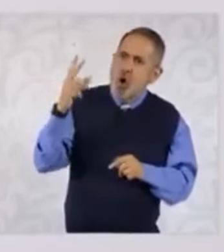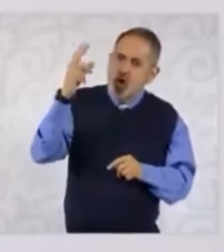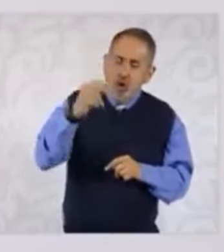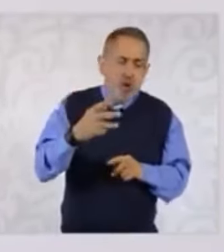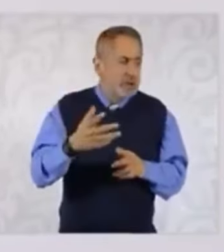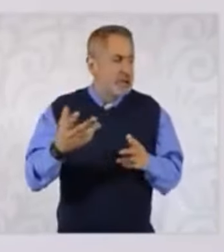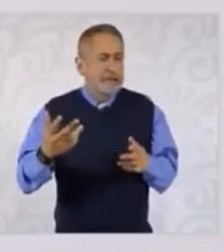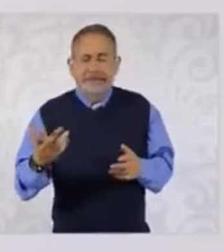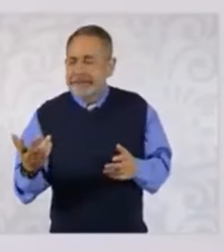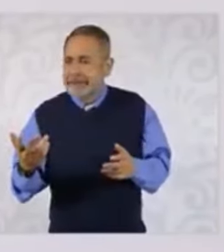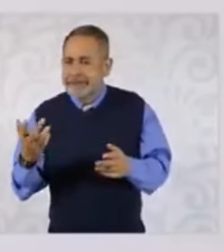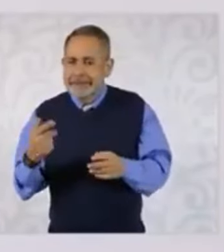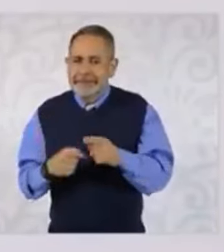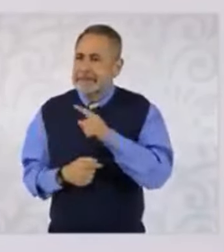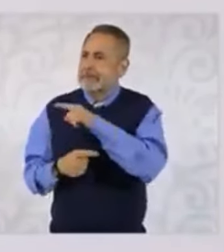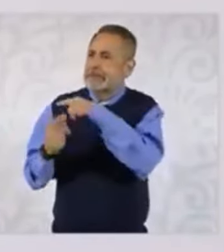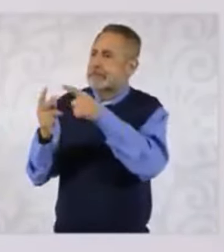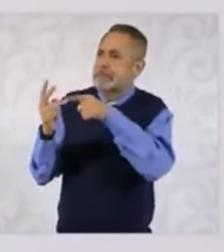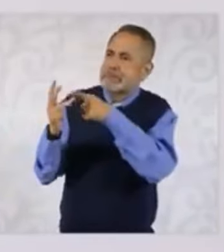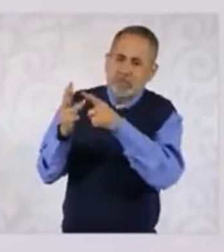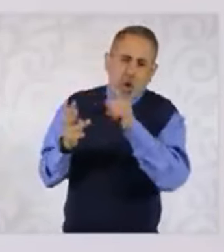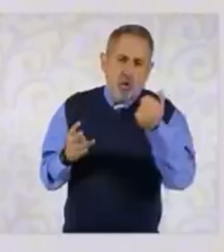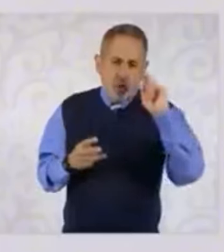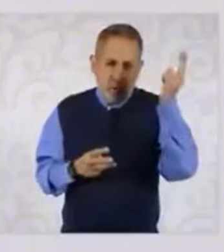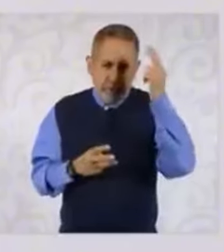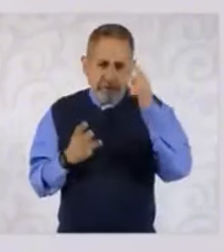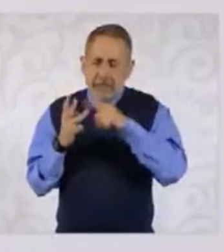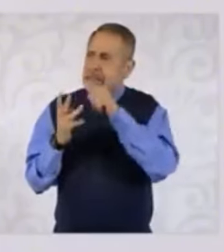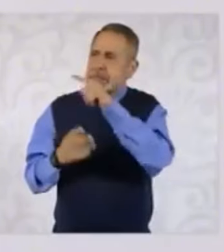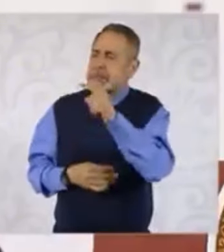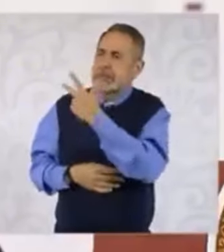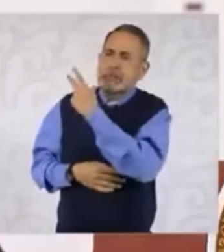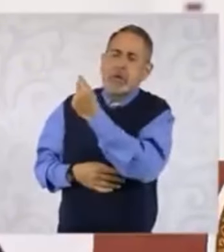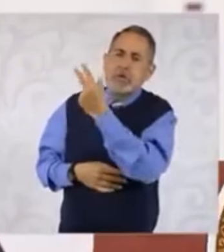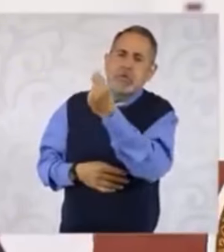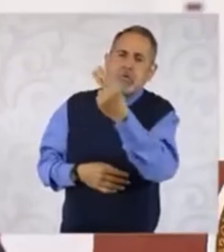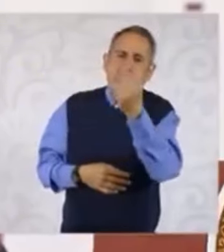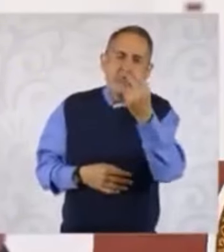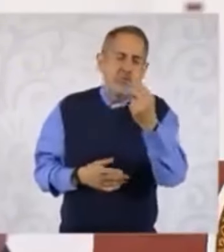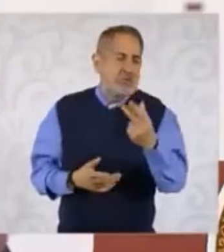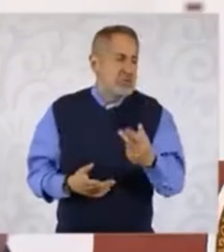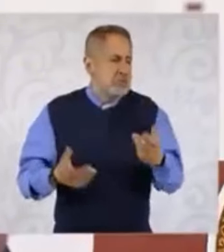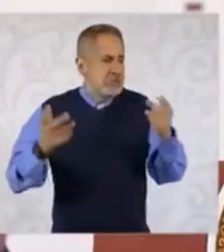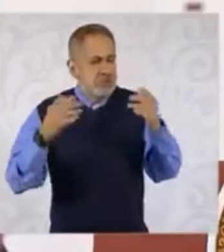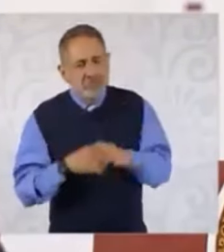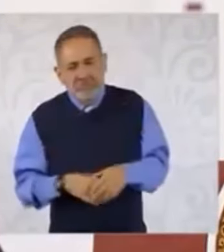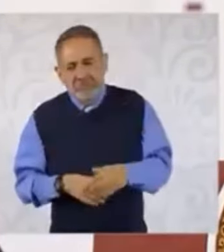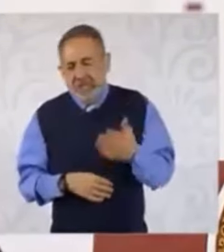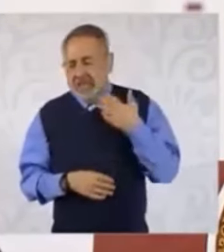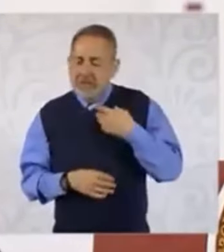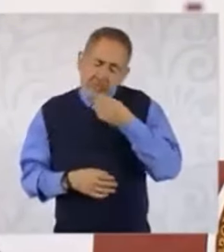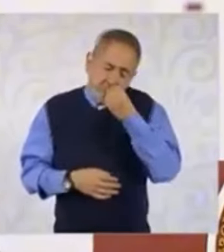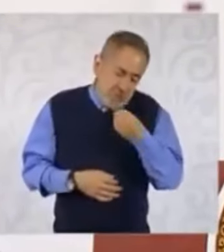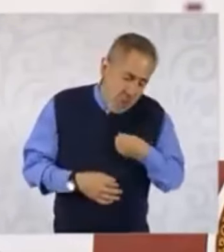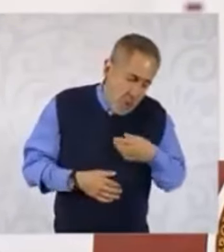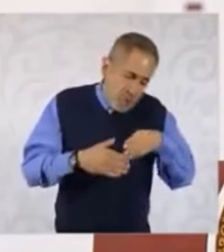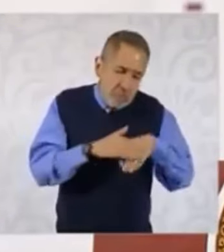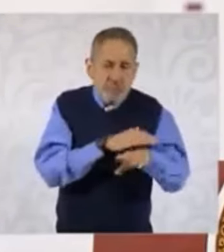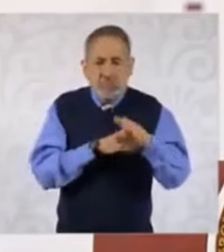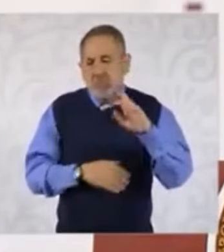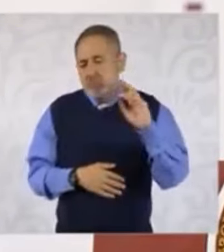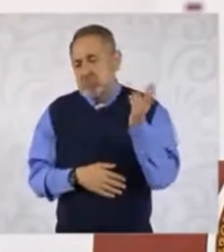eran rechazados, a otras universidades públicas eran rechazados, y entonces lo que les quedaba era la Rosario